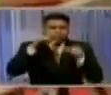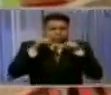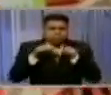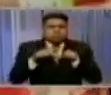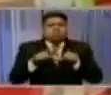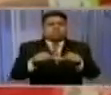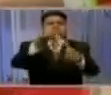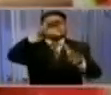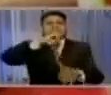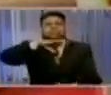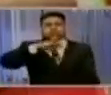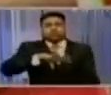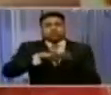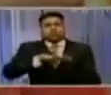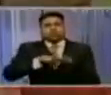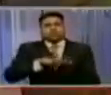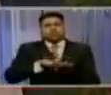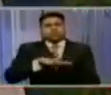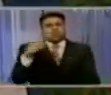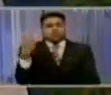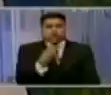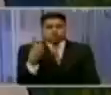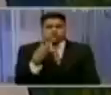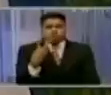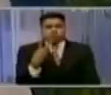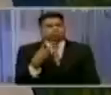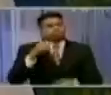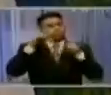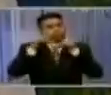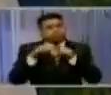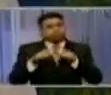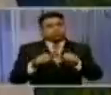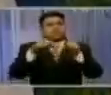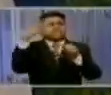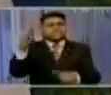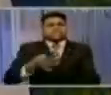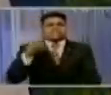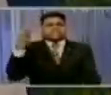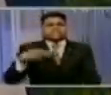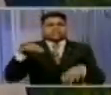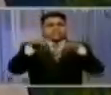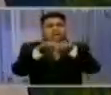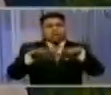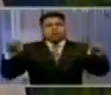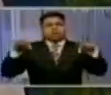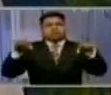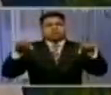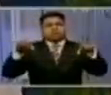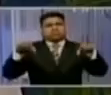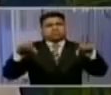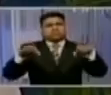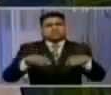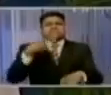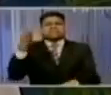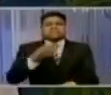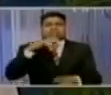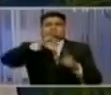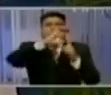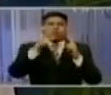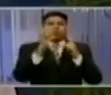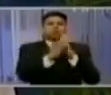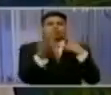histórico, hemos colocado y colocaremos por siempre la educación, la cultura y